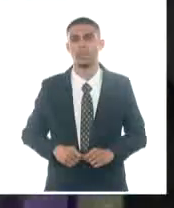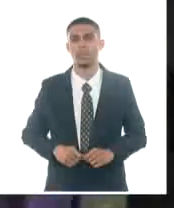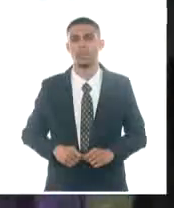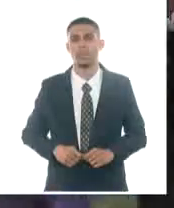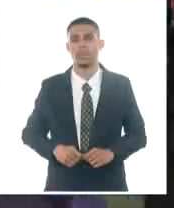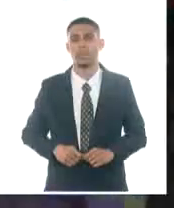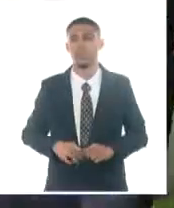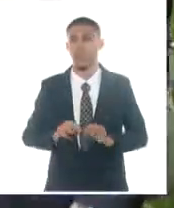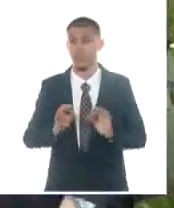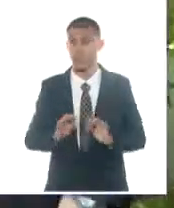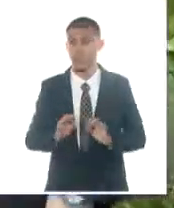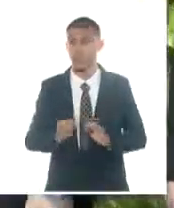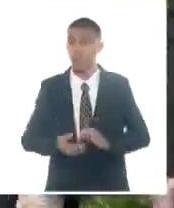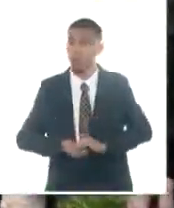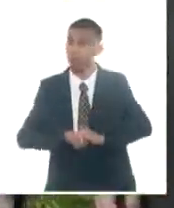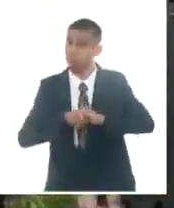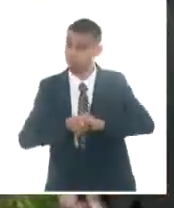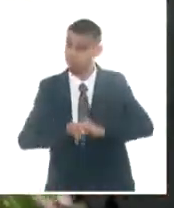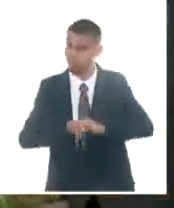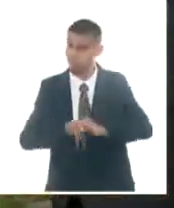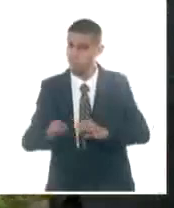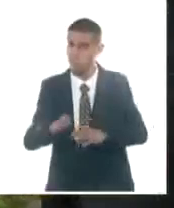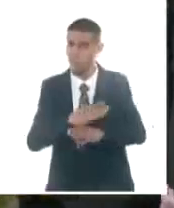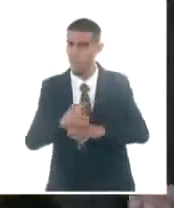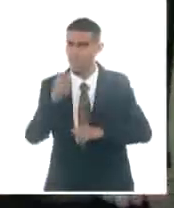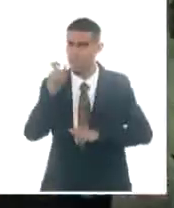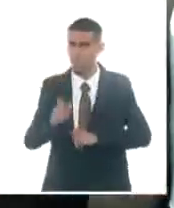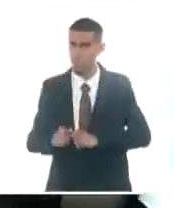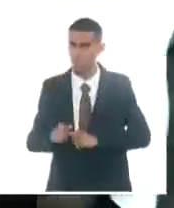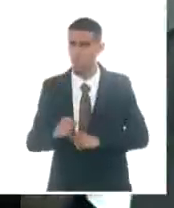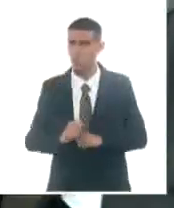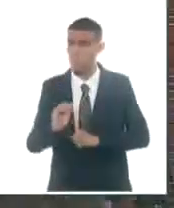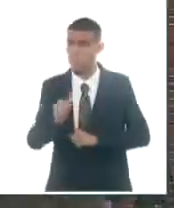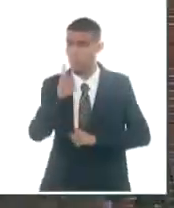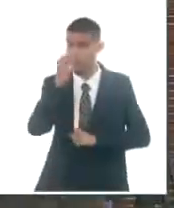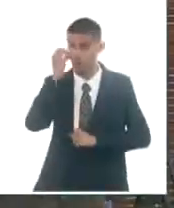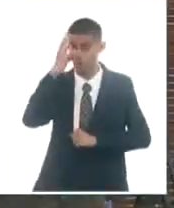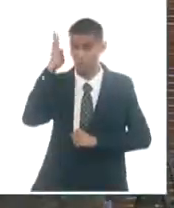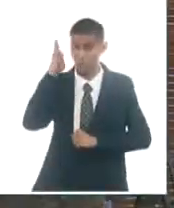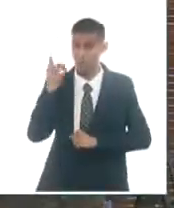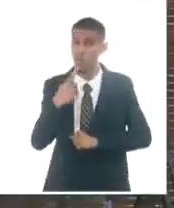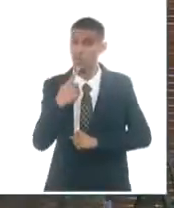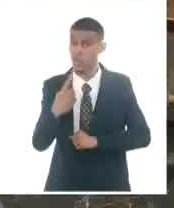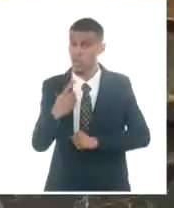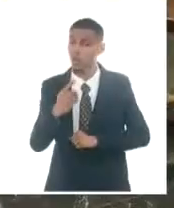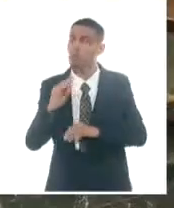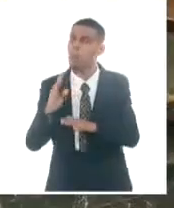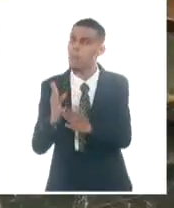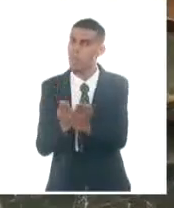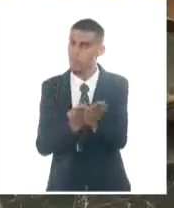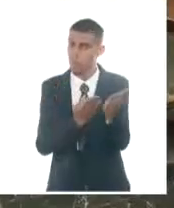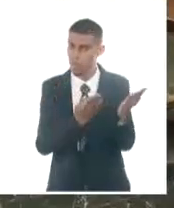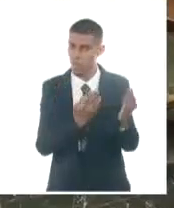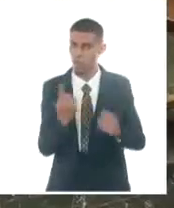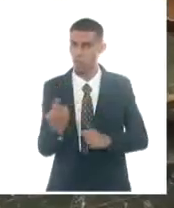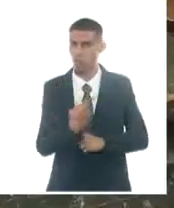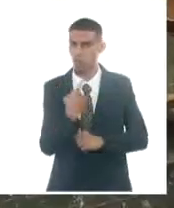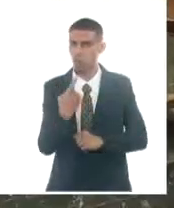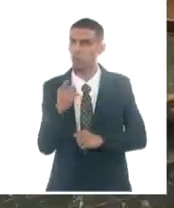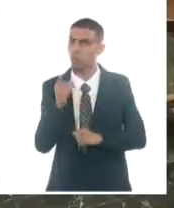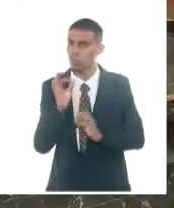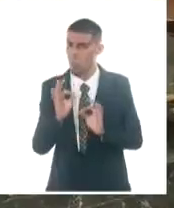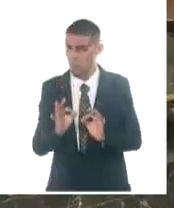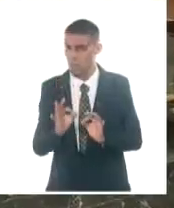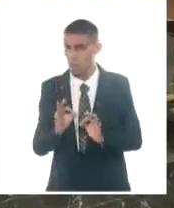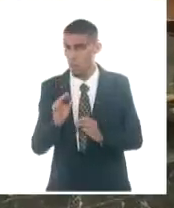Al término del saludo dieron inicio las conversaciones oficiales. El presidente cubano calificó como un placer y una satisfacción poder recibir a